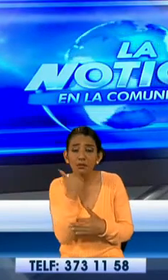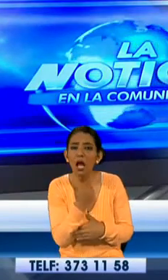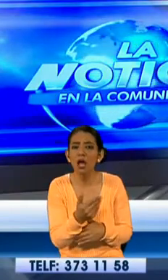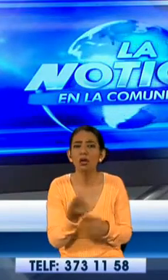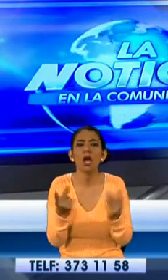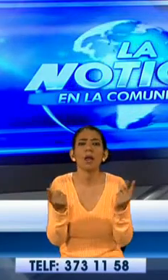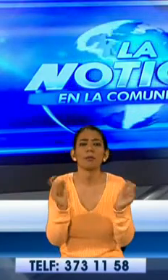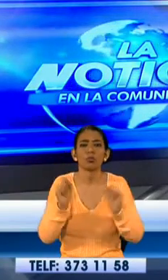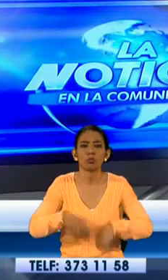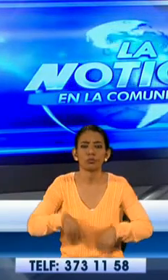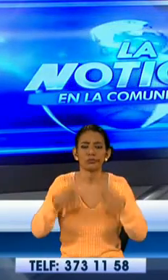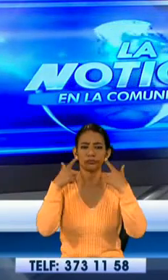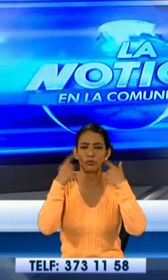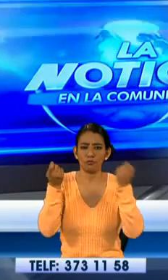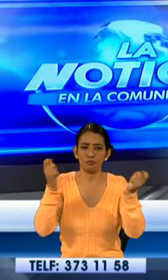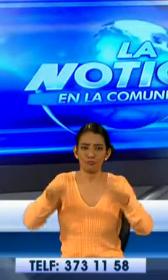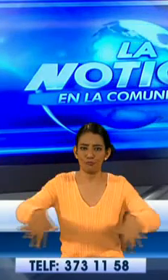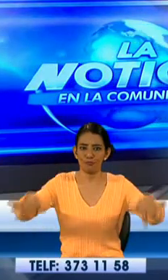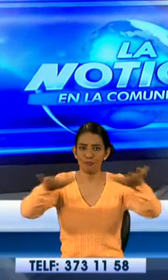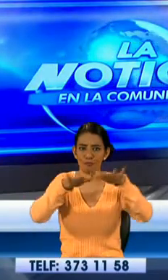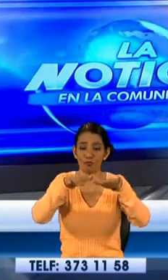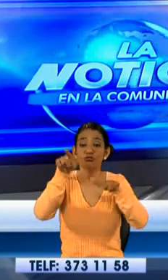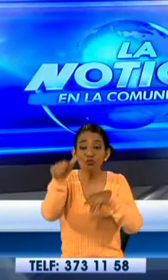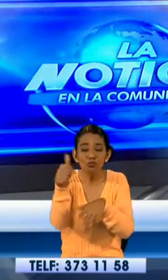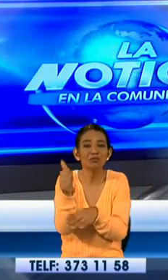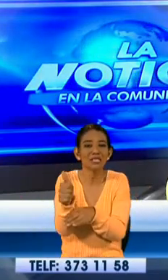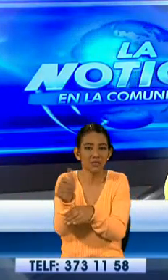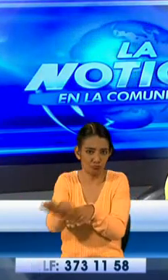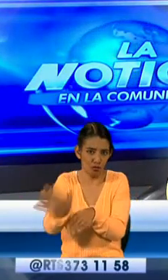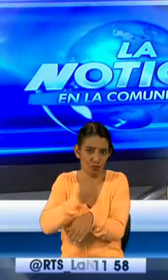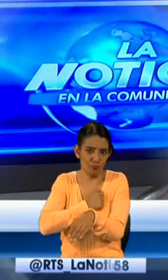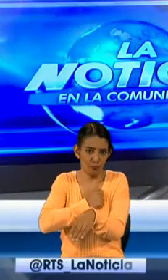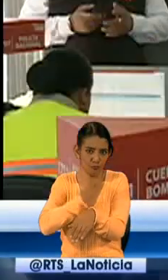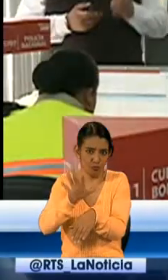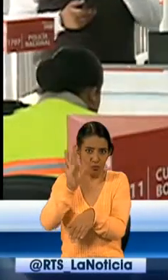del monitoreo a estos sectores desde el propio territorio.